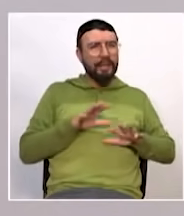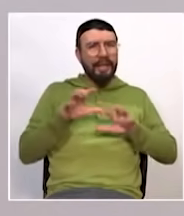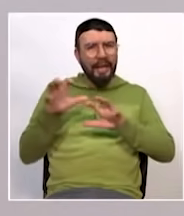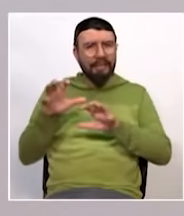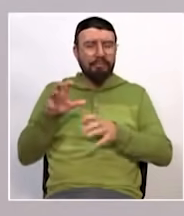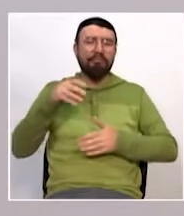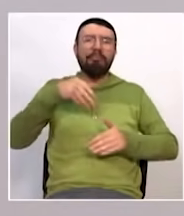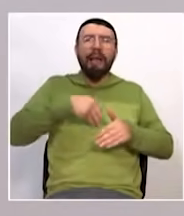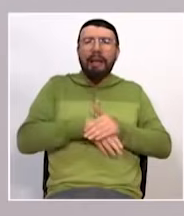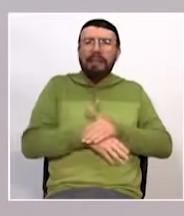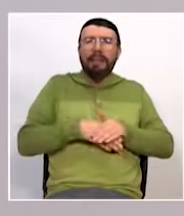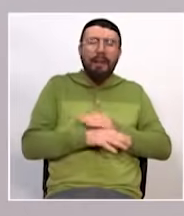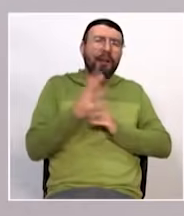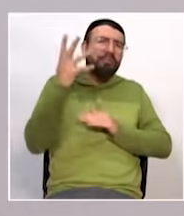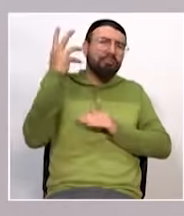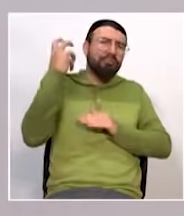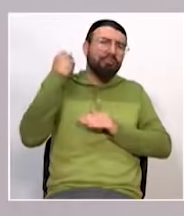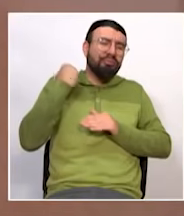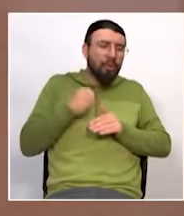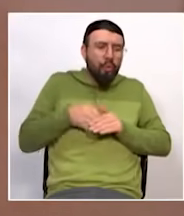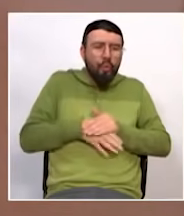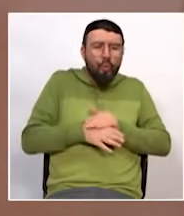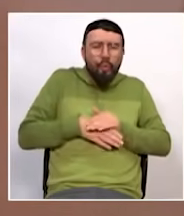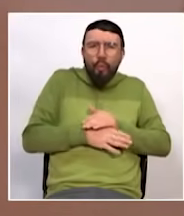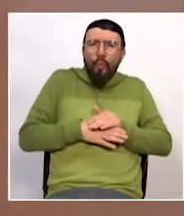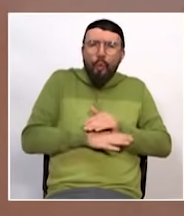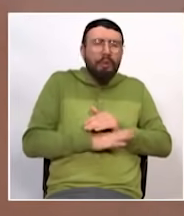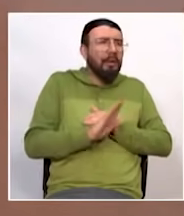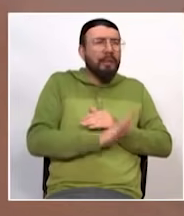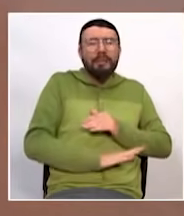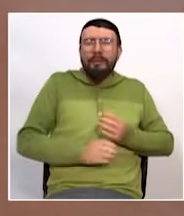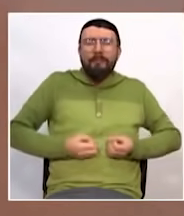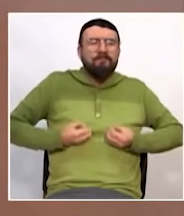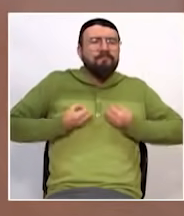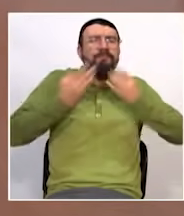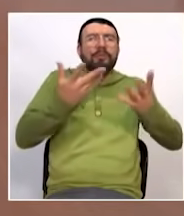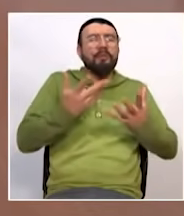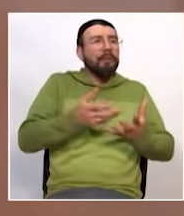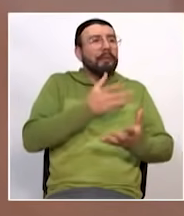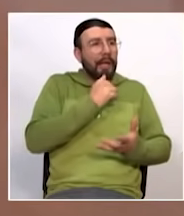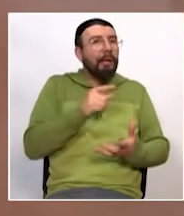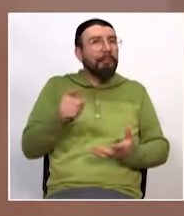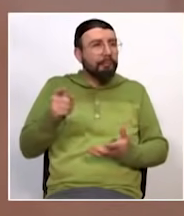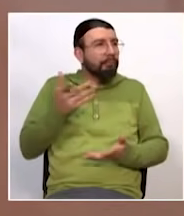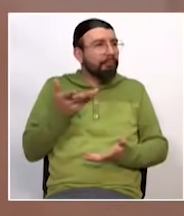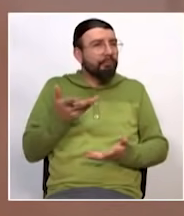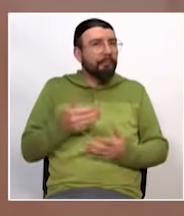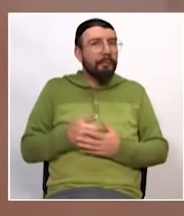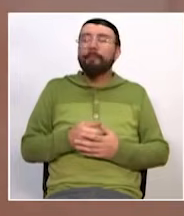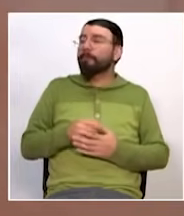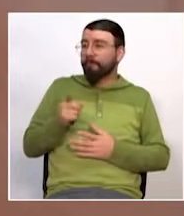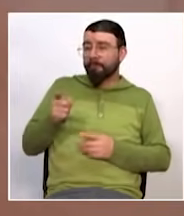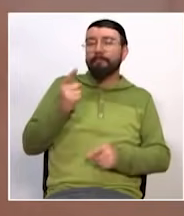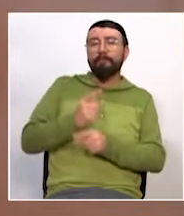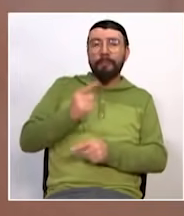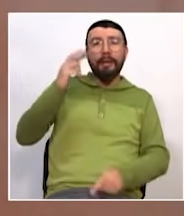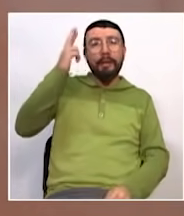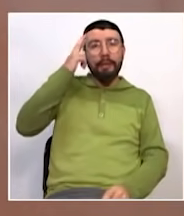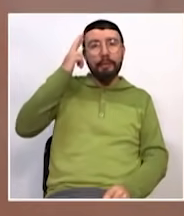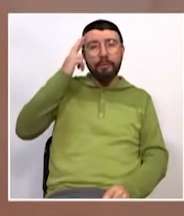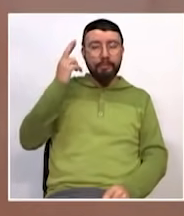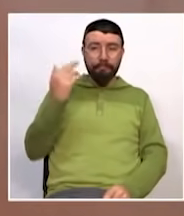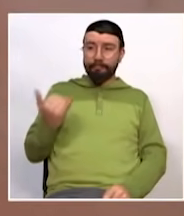desde hace mucho tiempo que no los ha sabido sacar nos ha sabido explotar evidentemente y aquí hay una